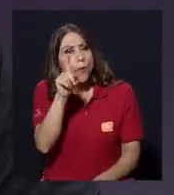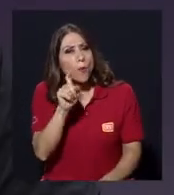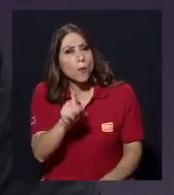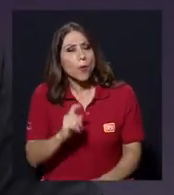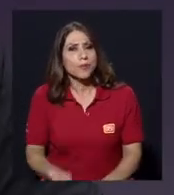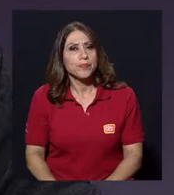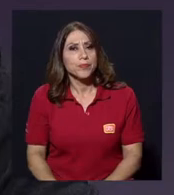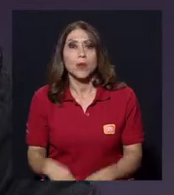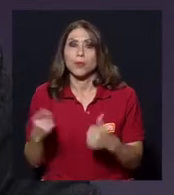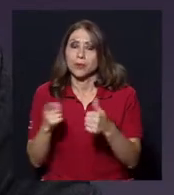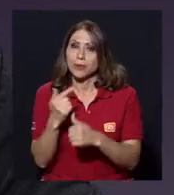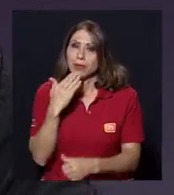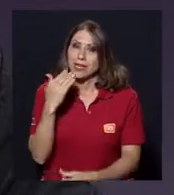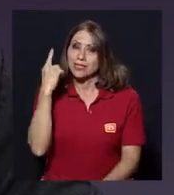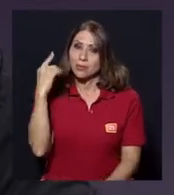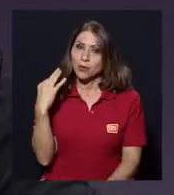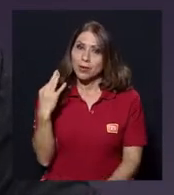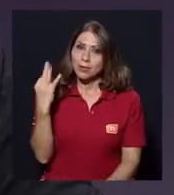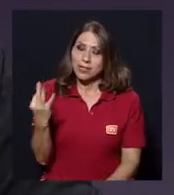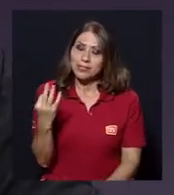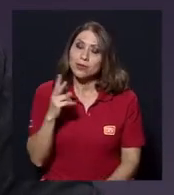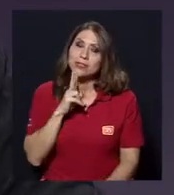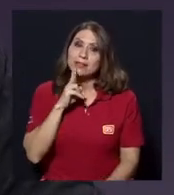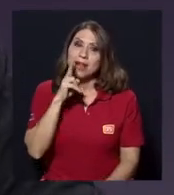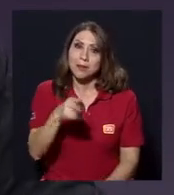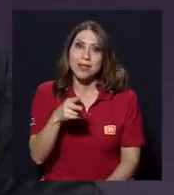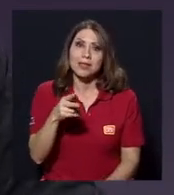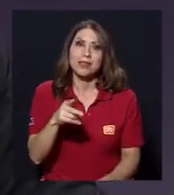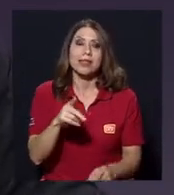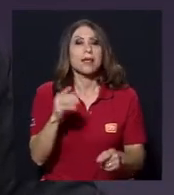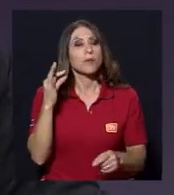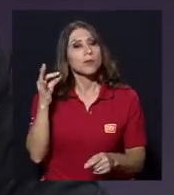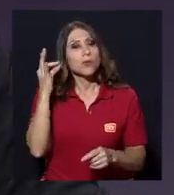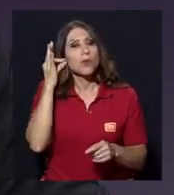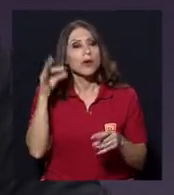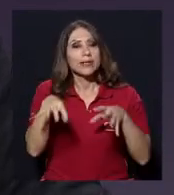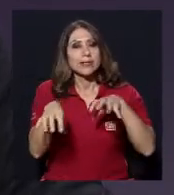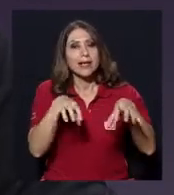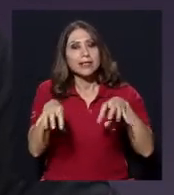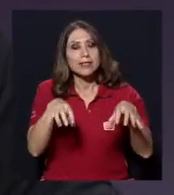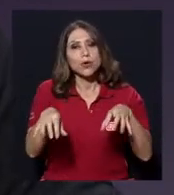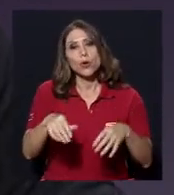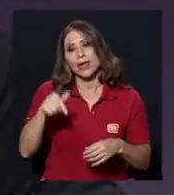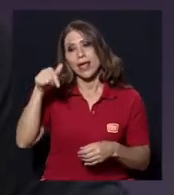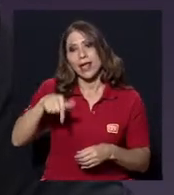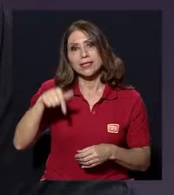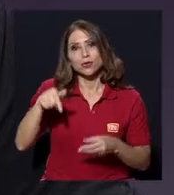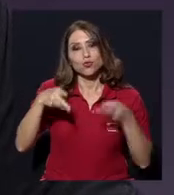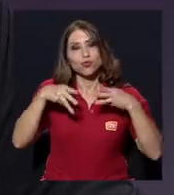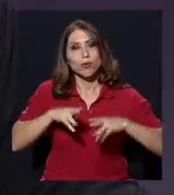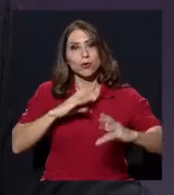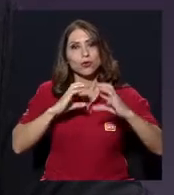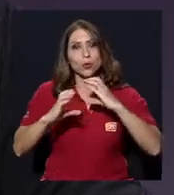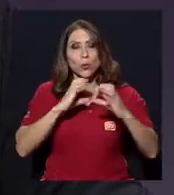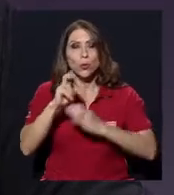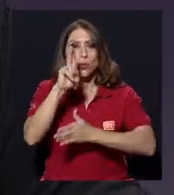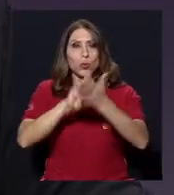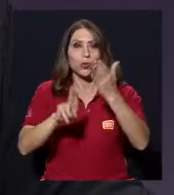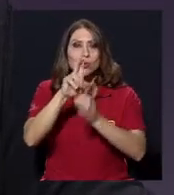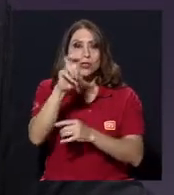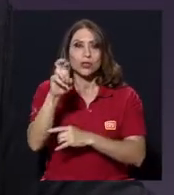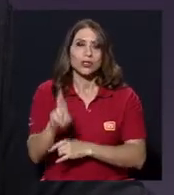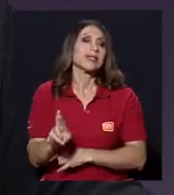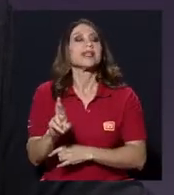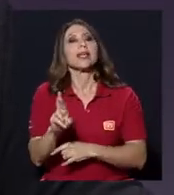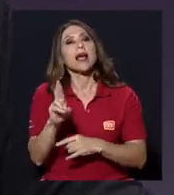gracias por la invitación. Realmente para las Mujeres en Acción, estos medios de comunicación de la Universidad de Costa Rica han sido